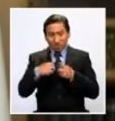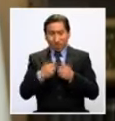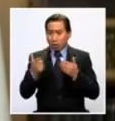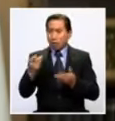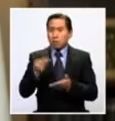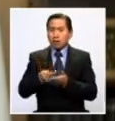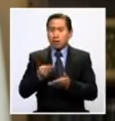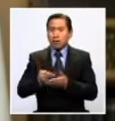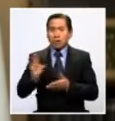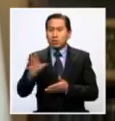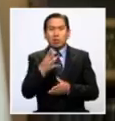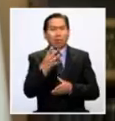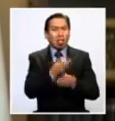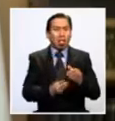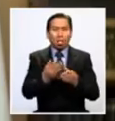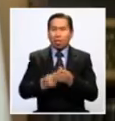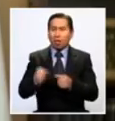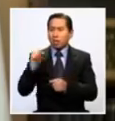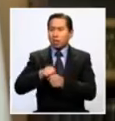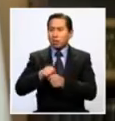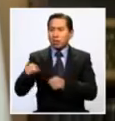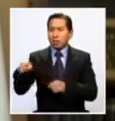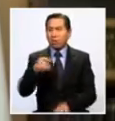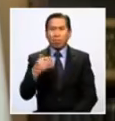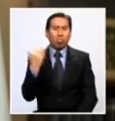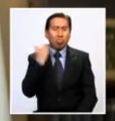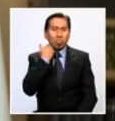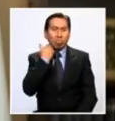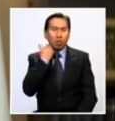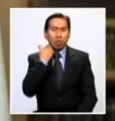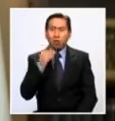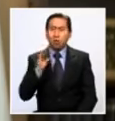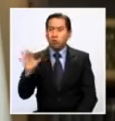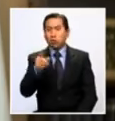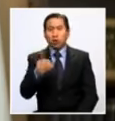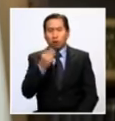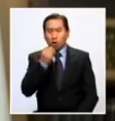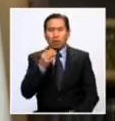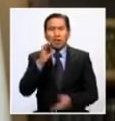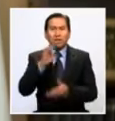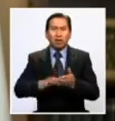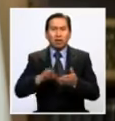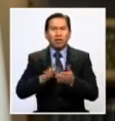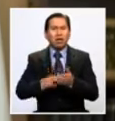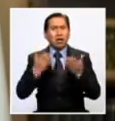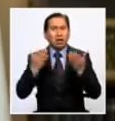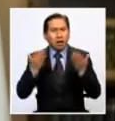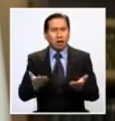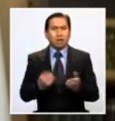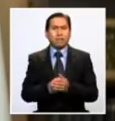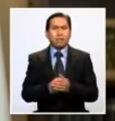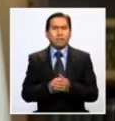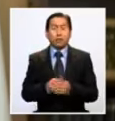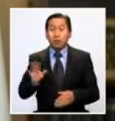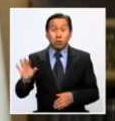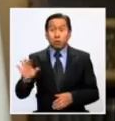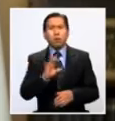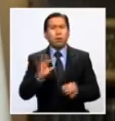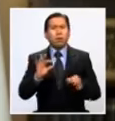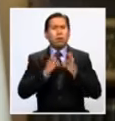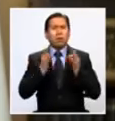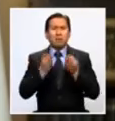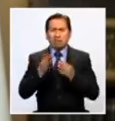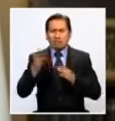plata, la falta de trabajo y en muchos hogares la falta de comida. Esa preocupación de las familias